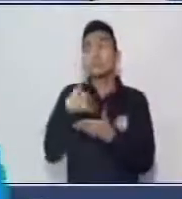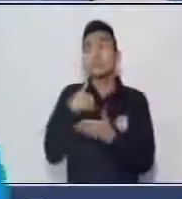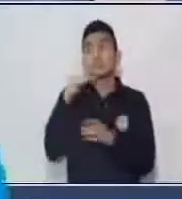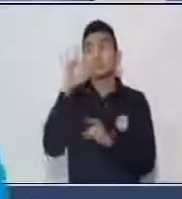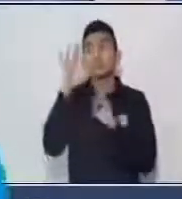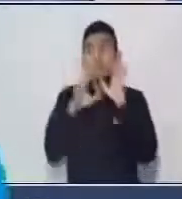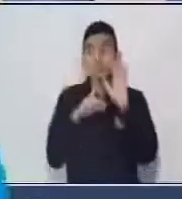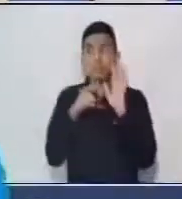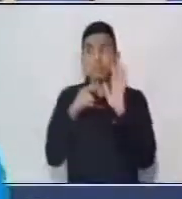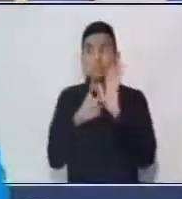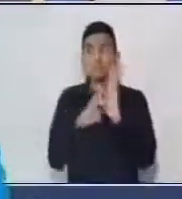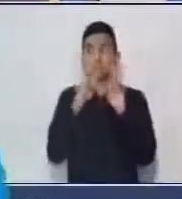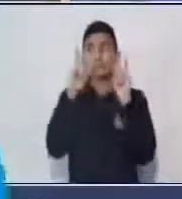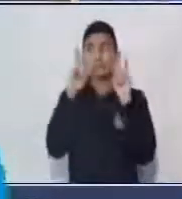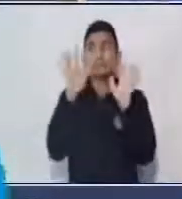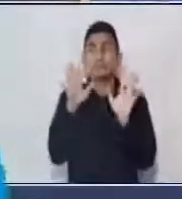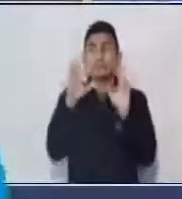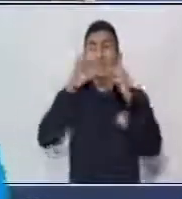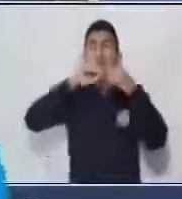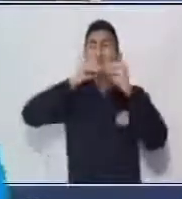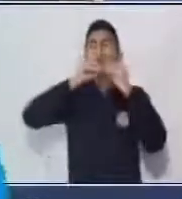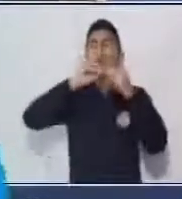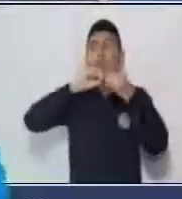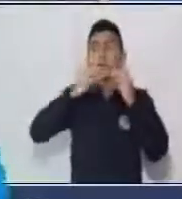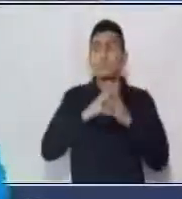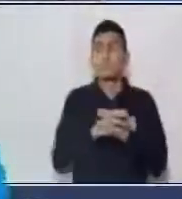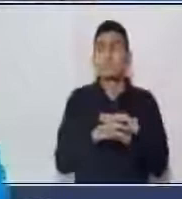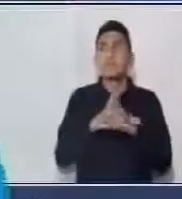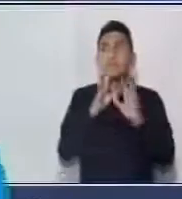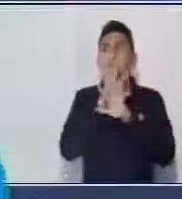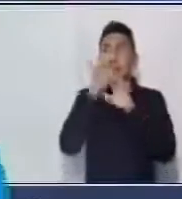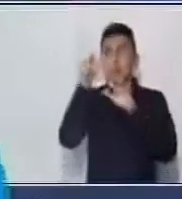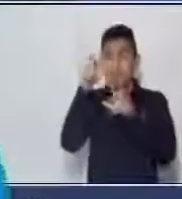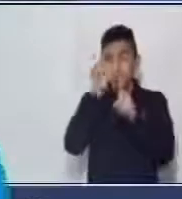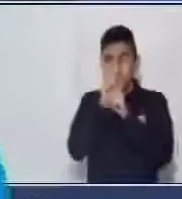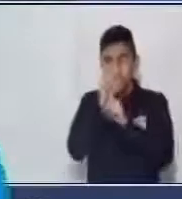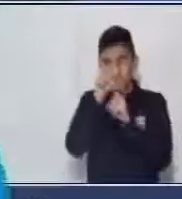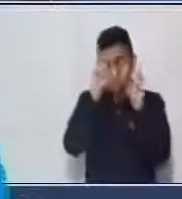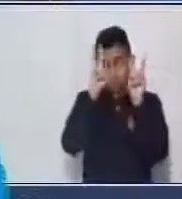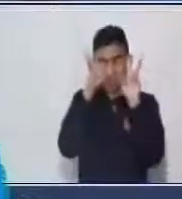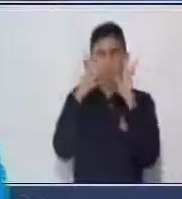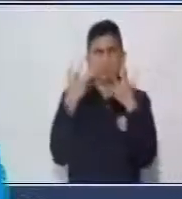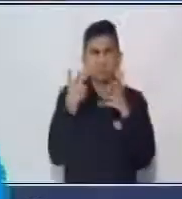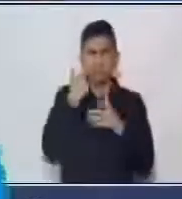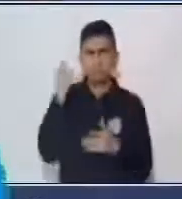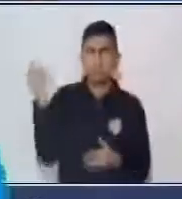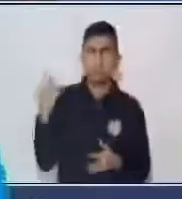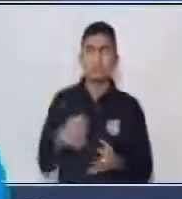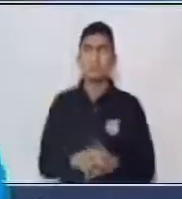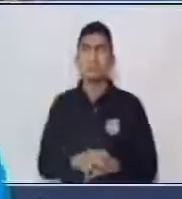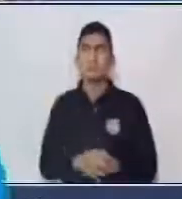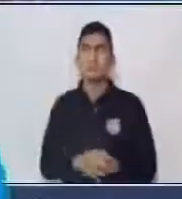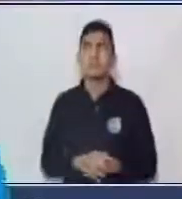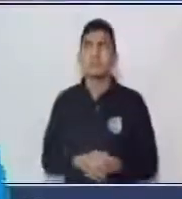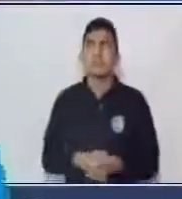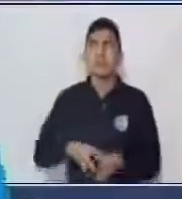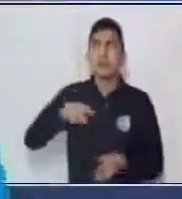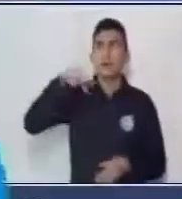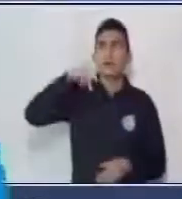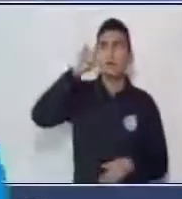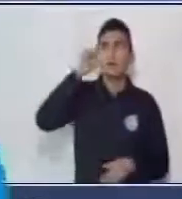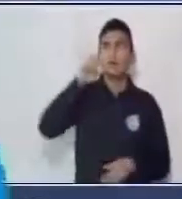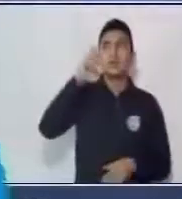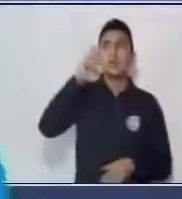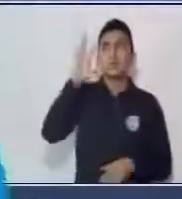algún momento lo que respecta al número. Y en este caso, si tenemos el número, te lo voy a poner de esta manera para que también